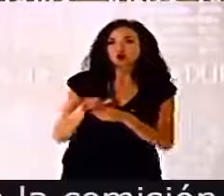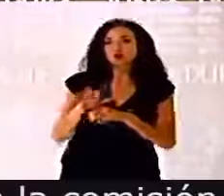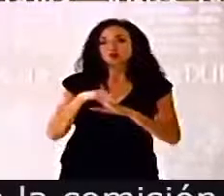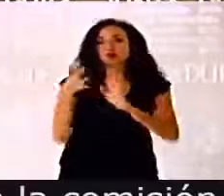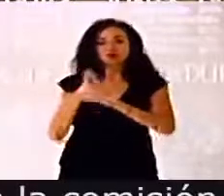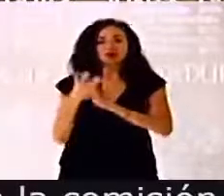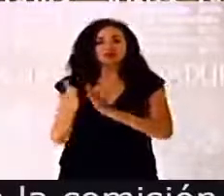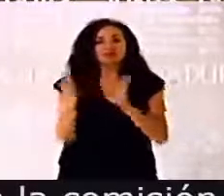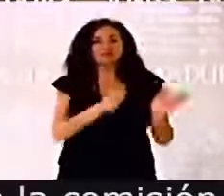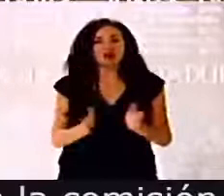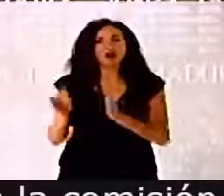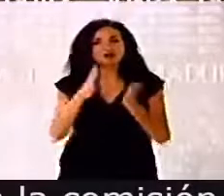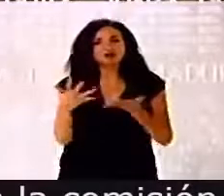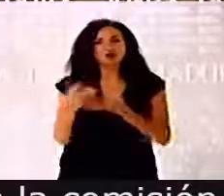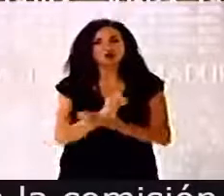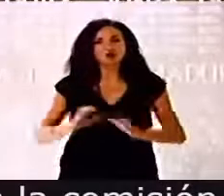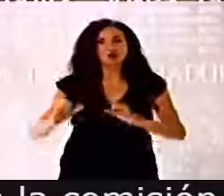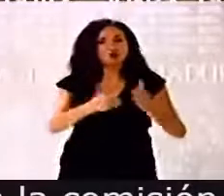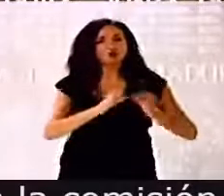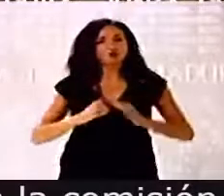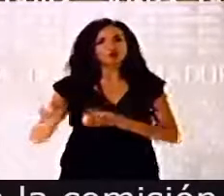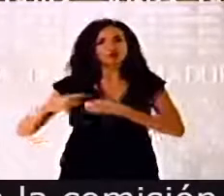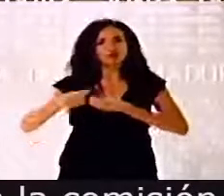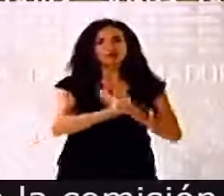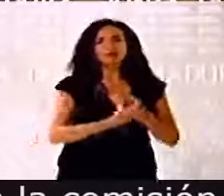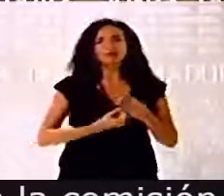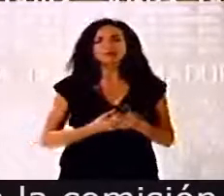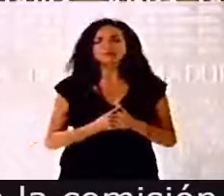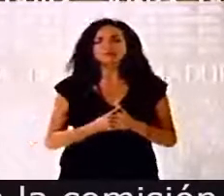y todo esto que estamos haciendo con los grupos parlamentarios,